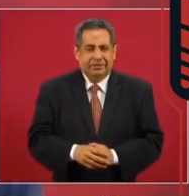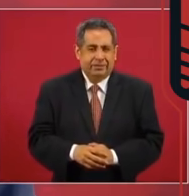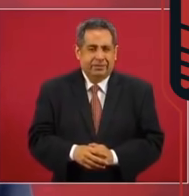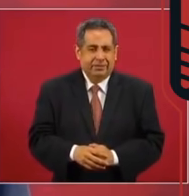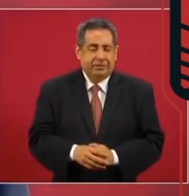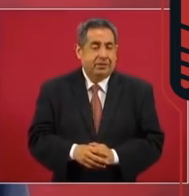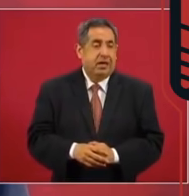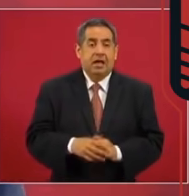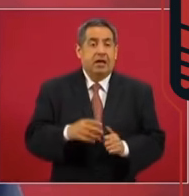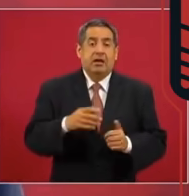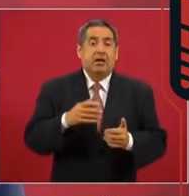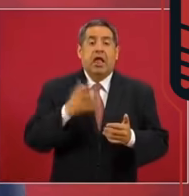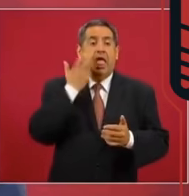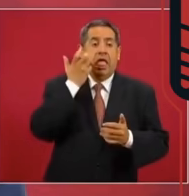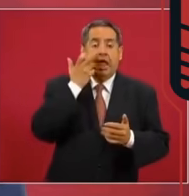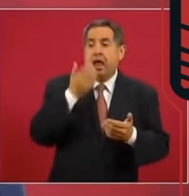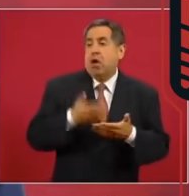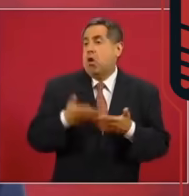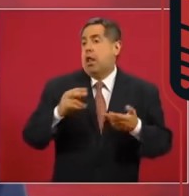Ahora,